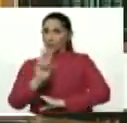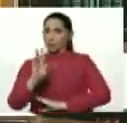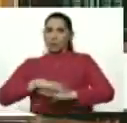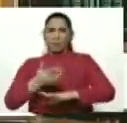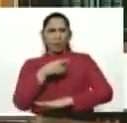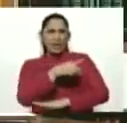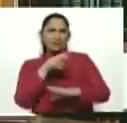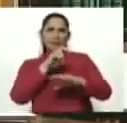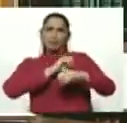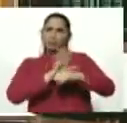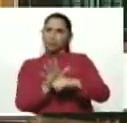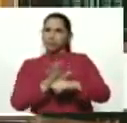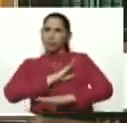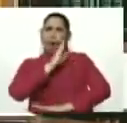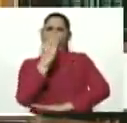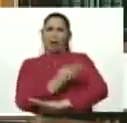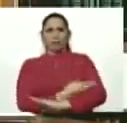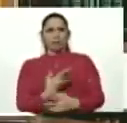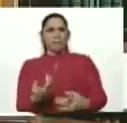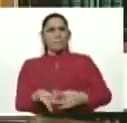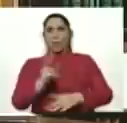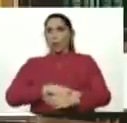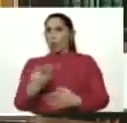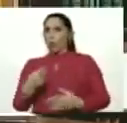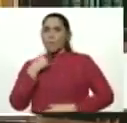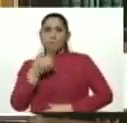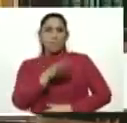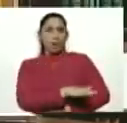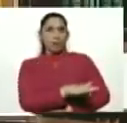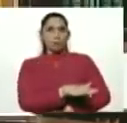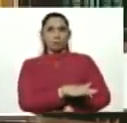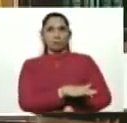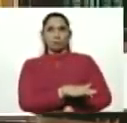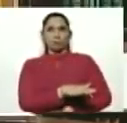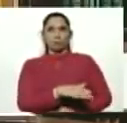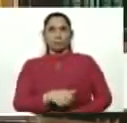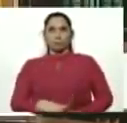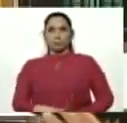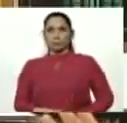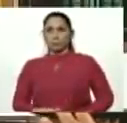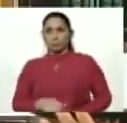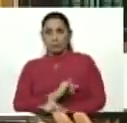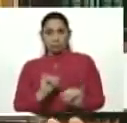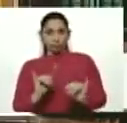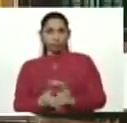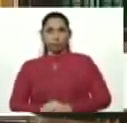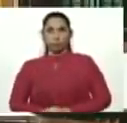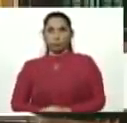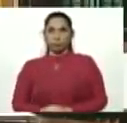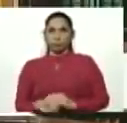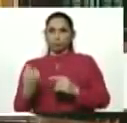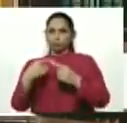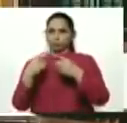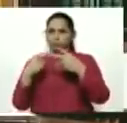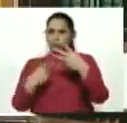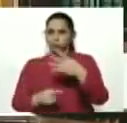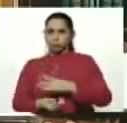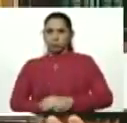es brutal. Nos ha matado ya a varios